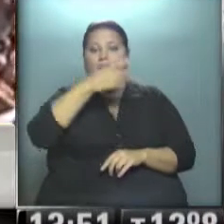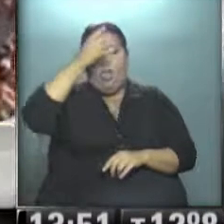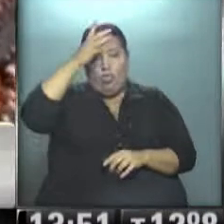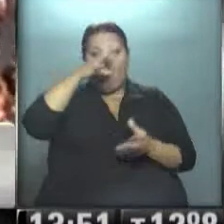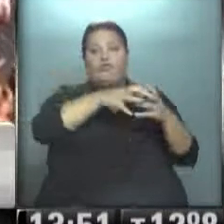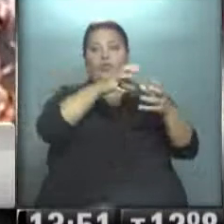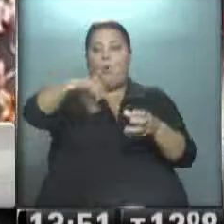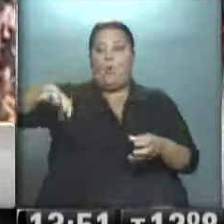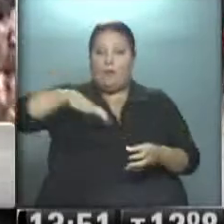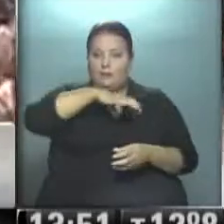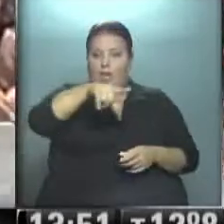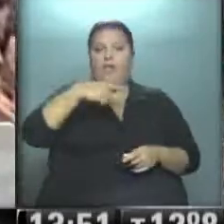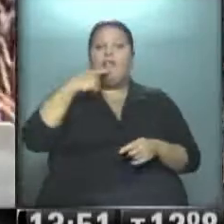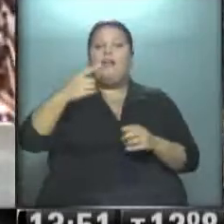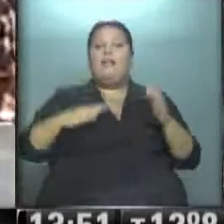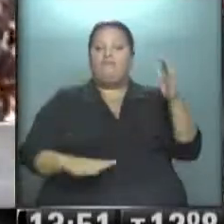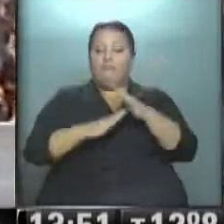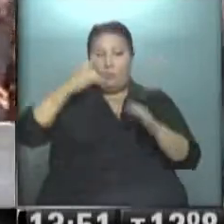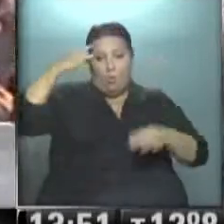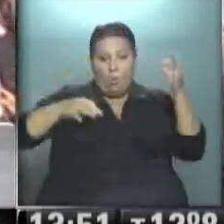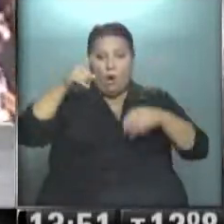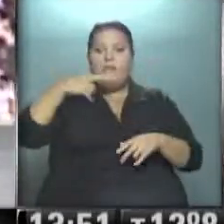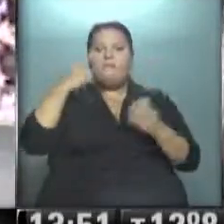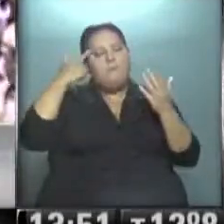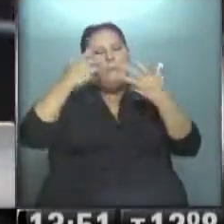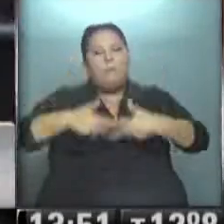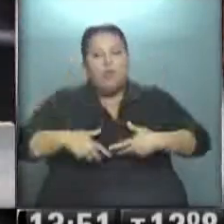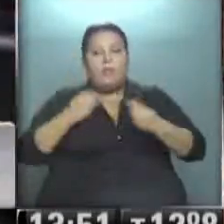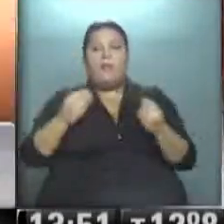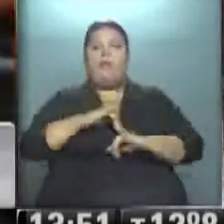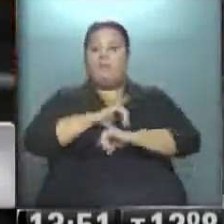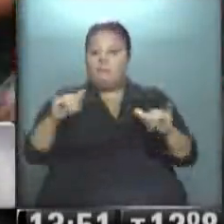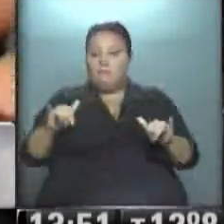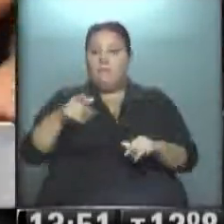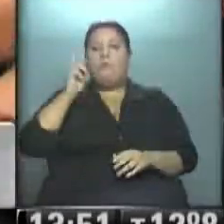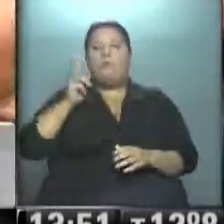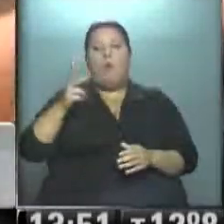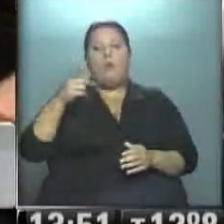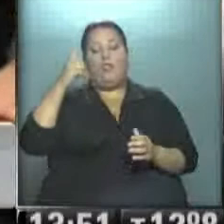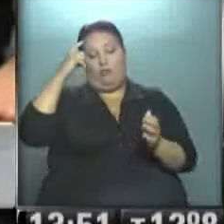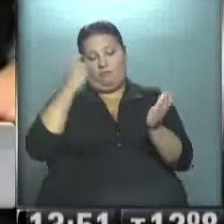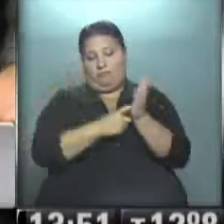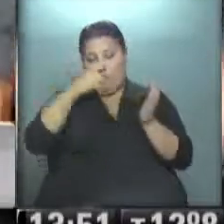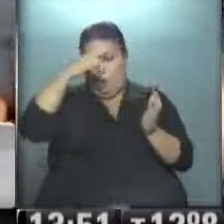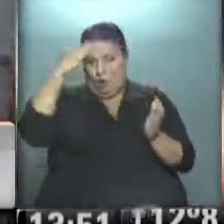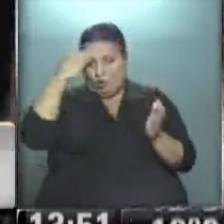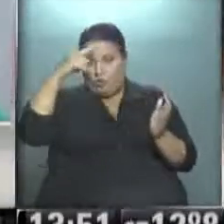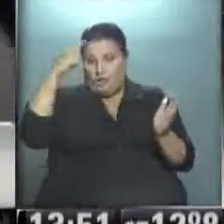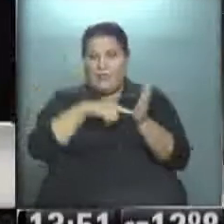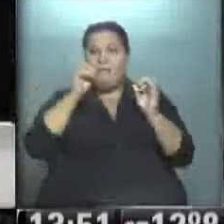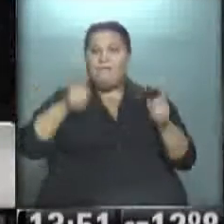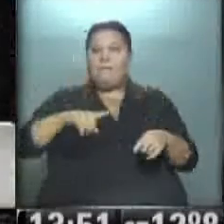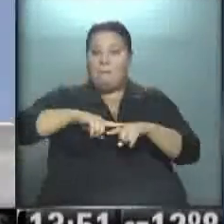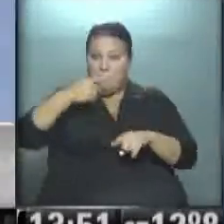estados mientras el tribunal superior del país analice un proyecto que declare la inconstitucionalidad estas medidas de